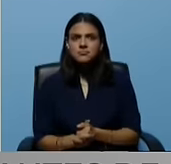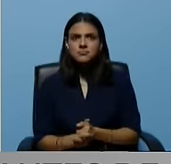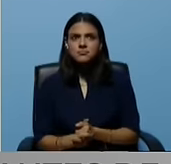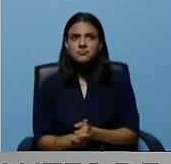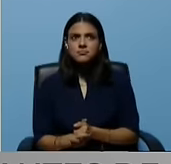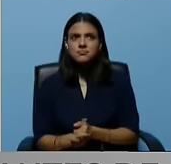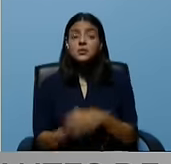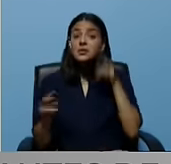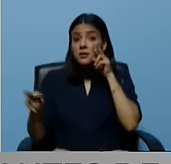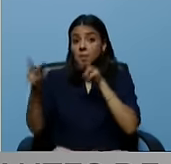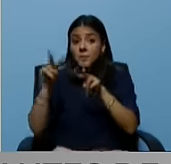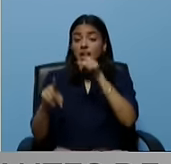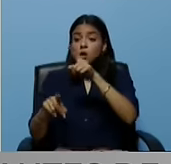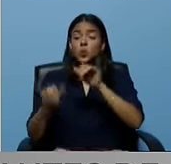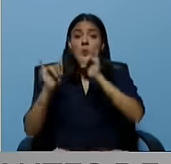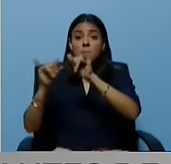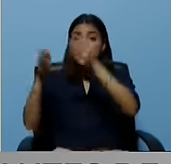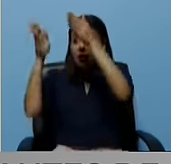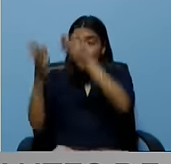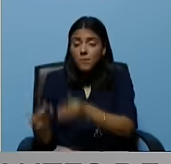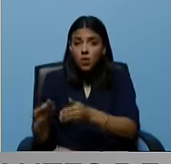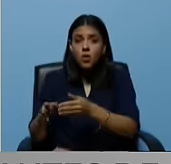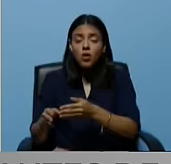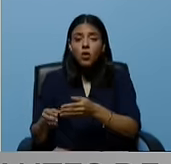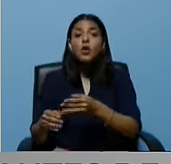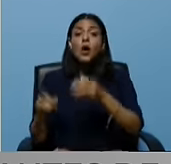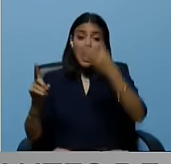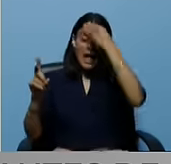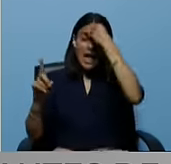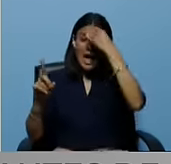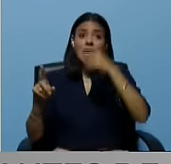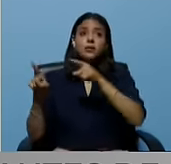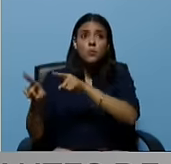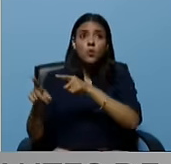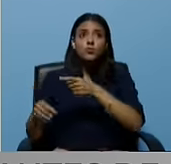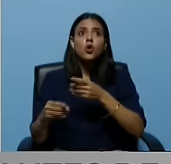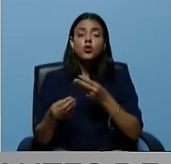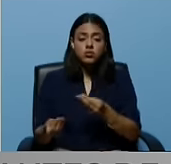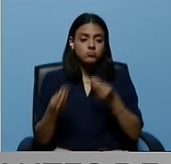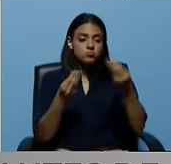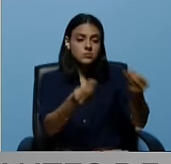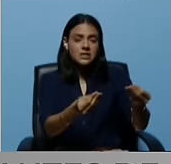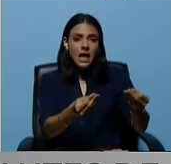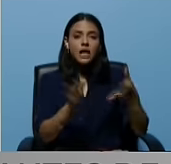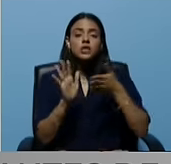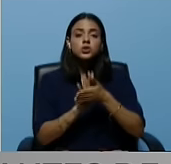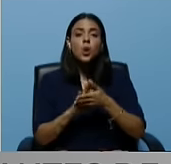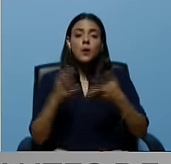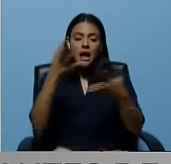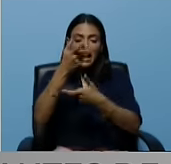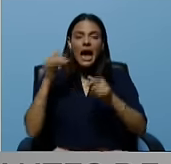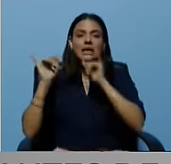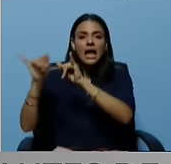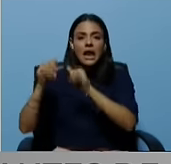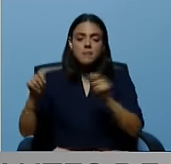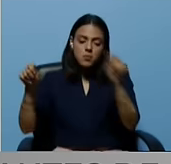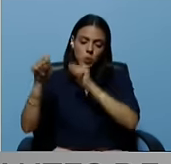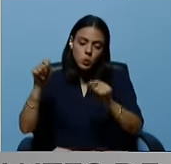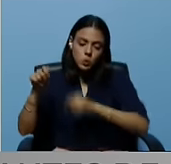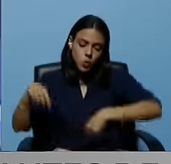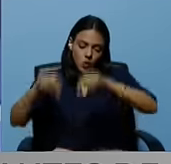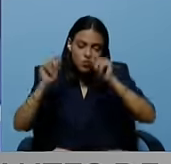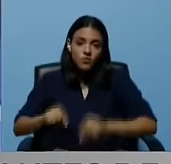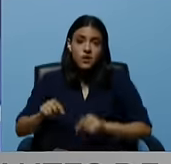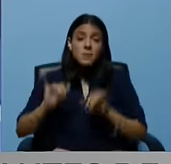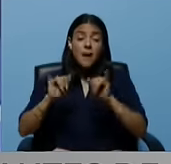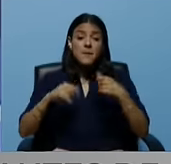de su propia mano quiso el señor González Urrutia que nosotros recibiéramos la misiva que acabo de